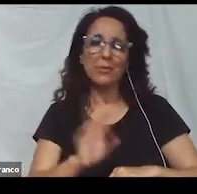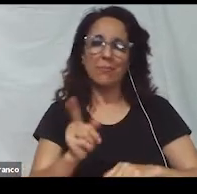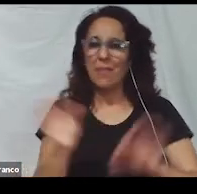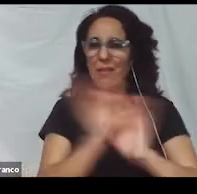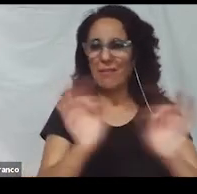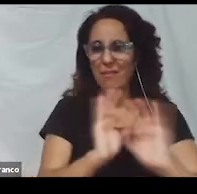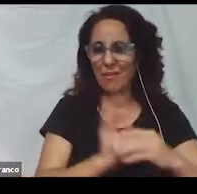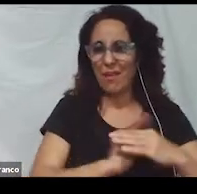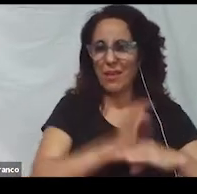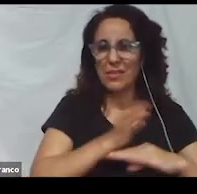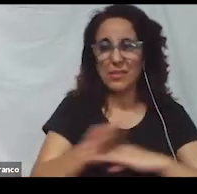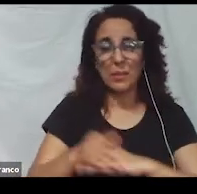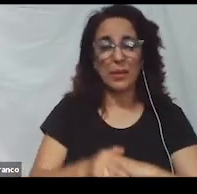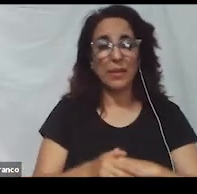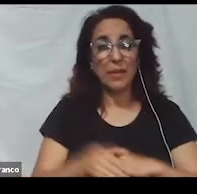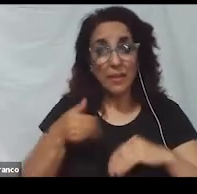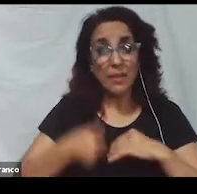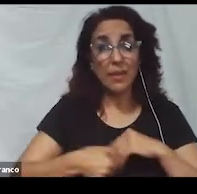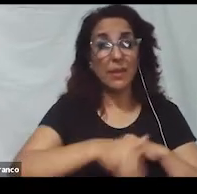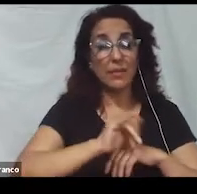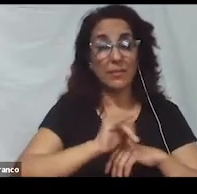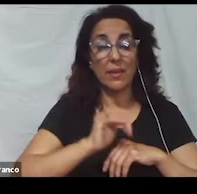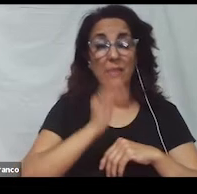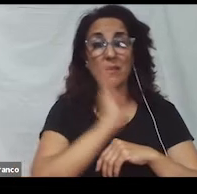cierto. Estas librerías que menciono aquí,